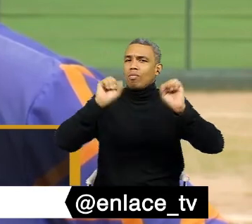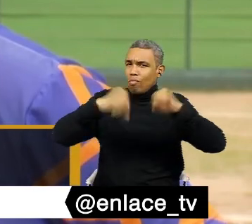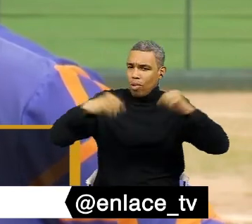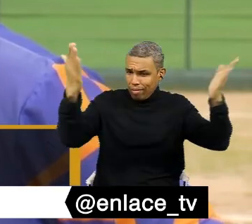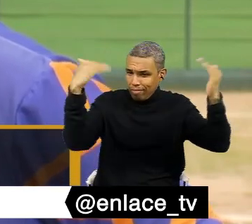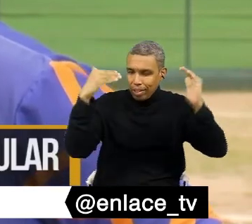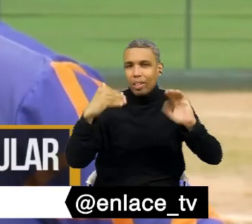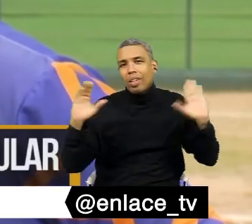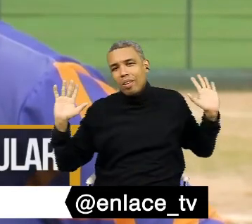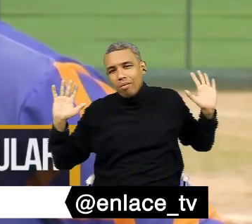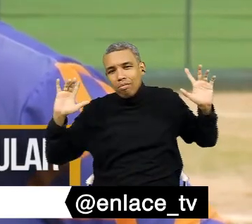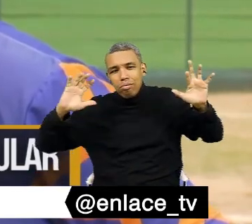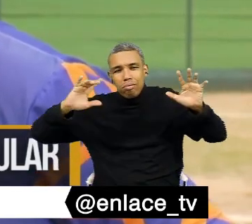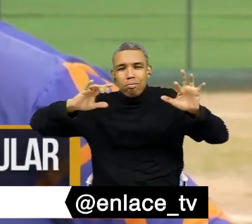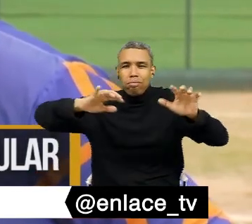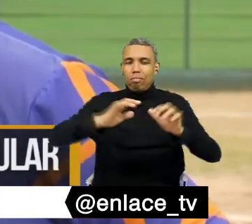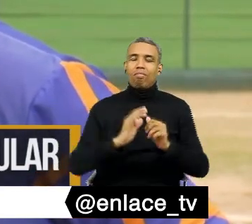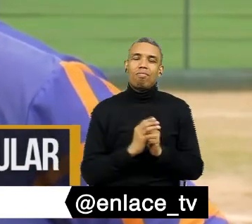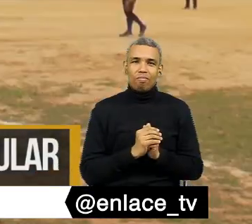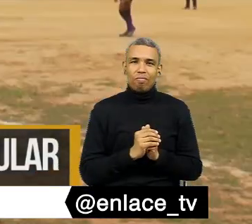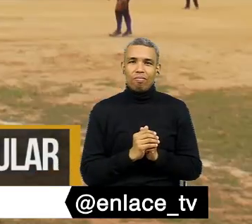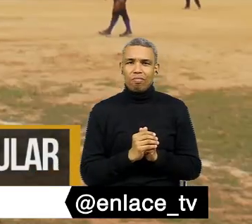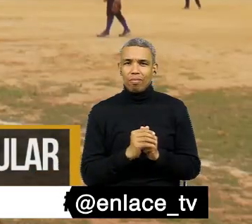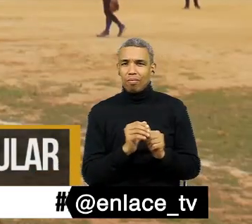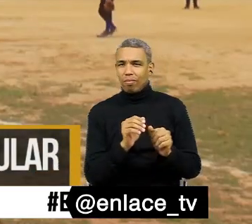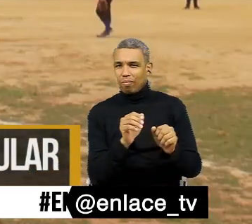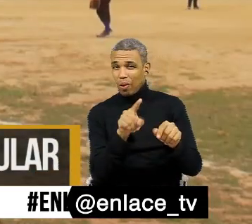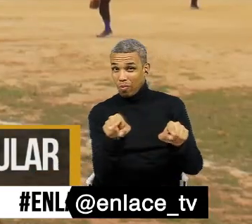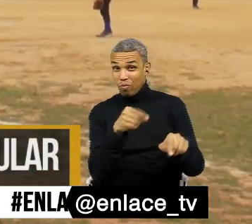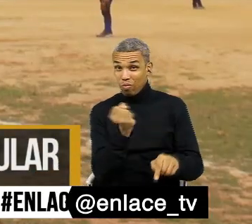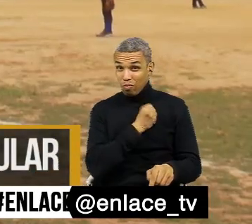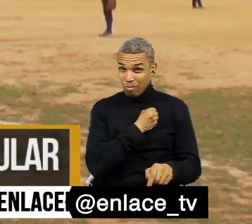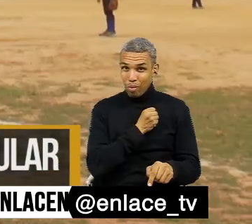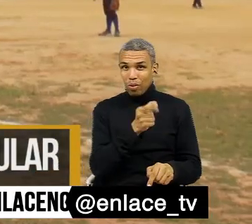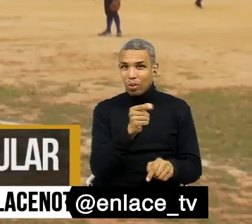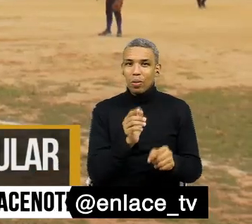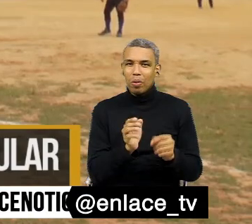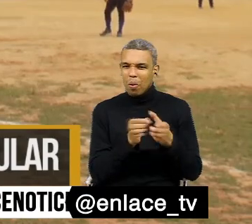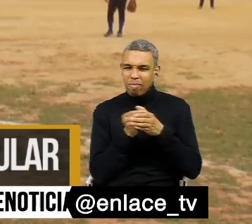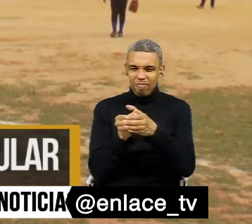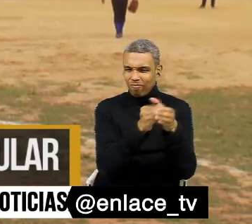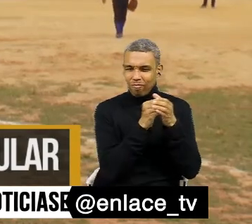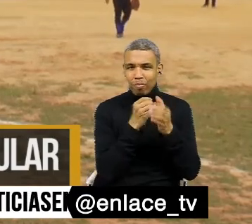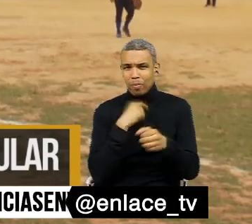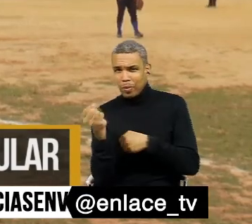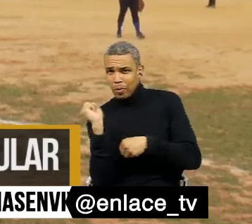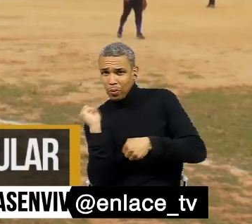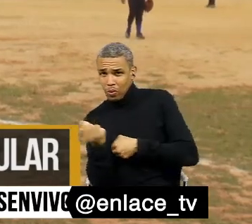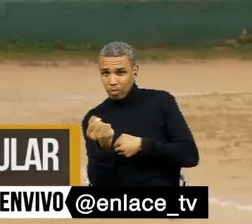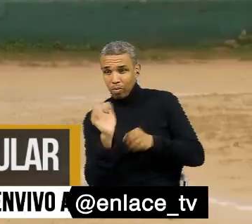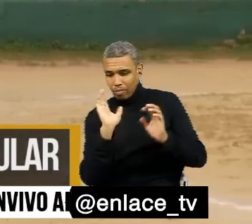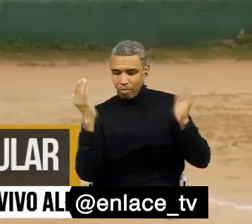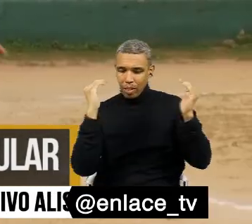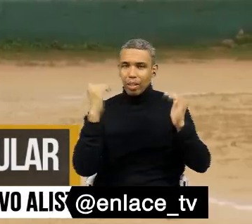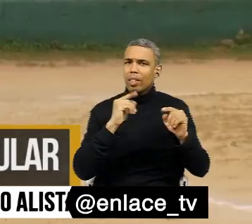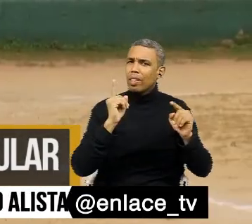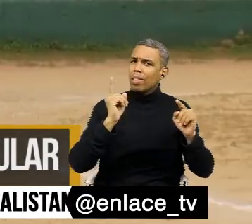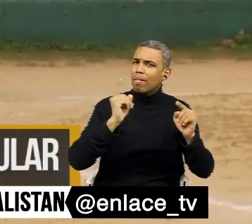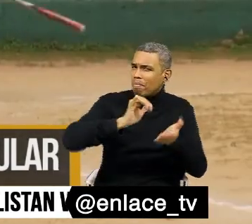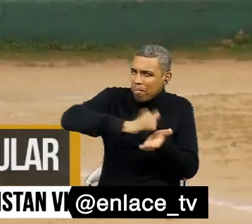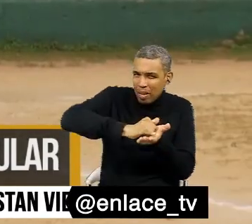Bermeja y el gremio de softball de Barranca Bermeja. Y también tenemos eventos, ese día también habrá sancocho,